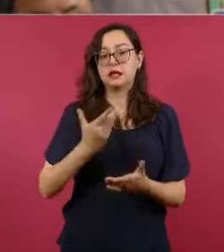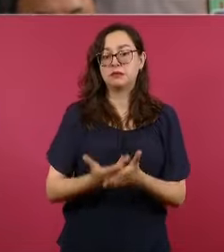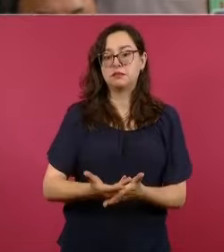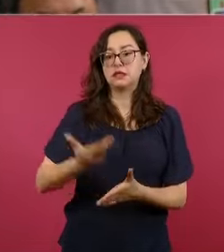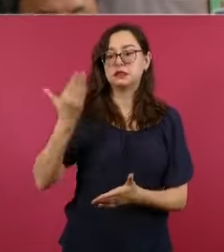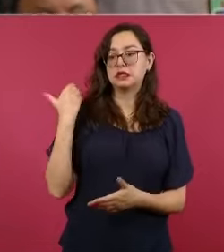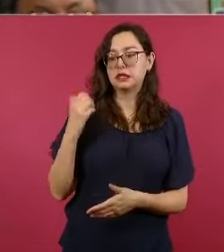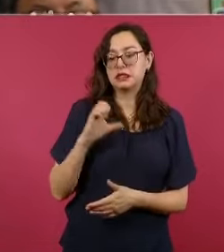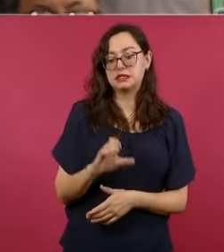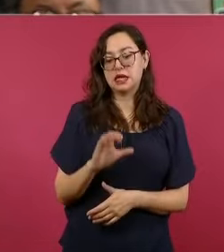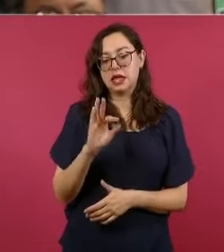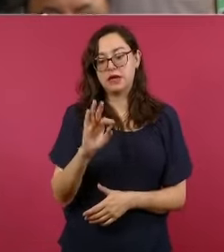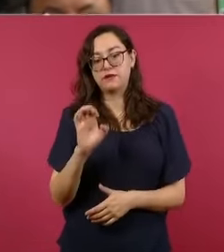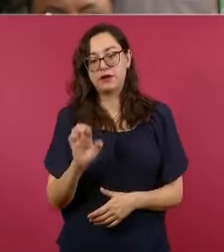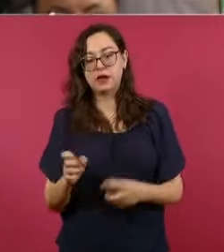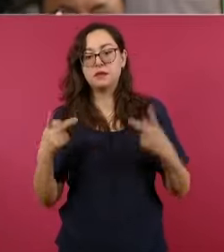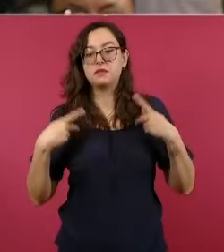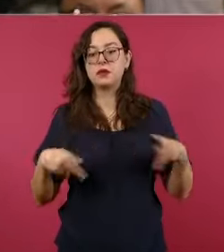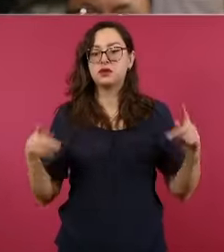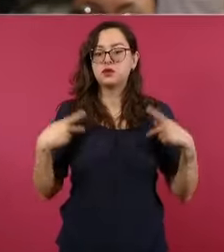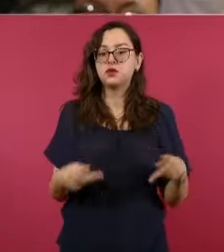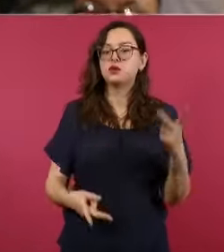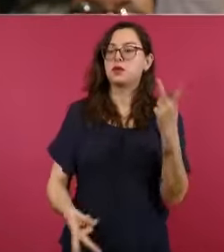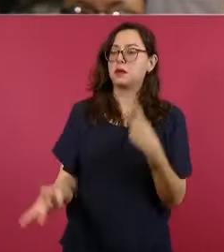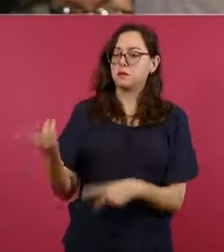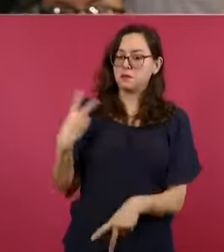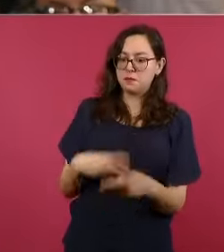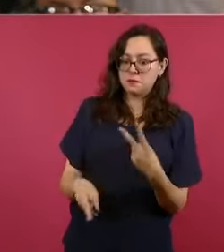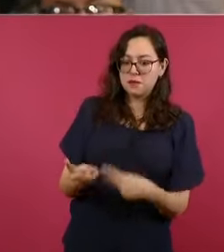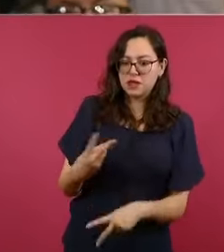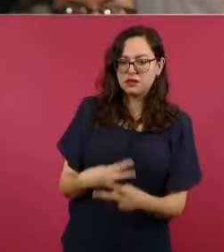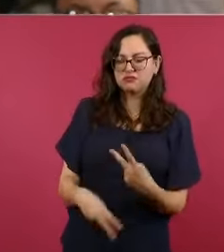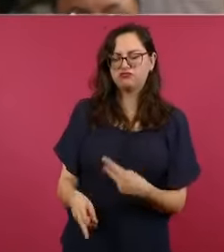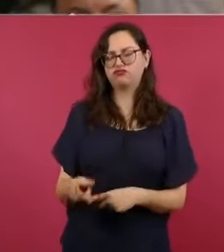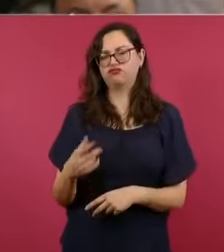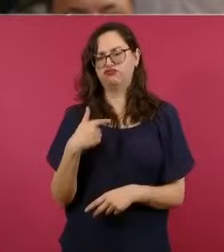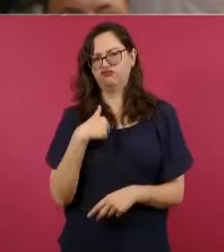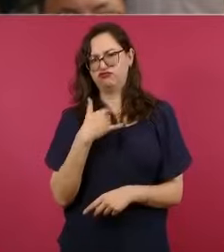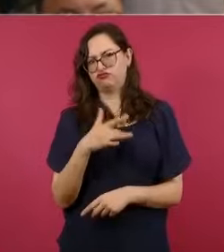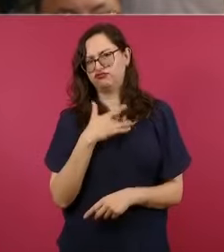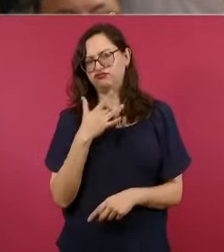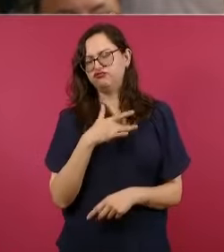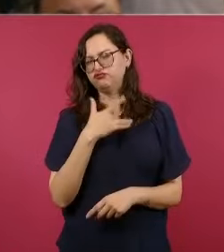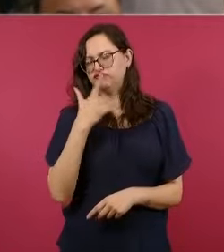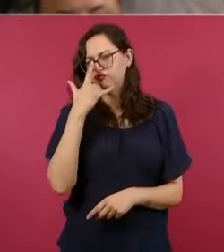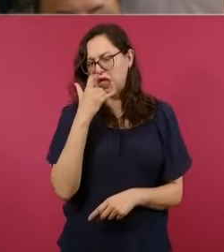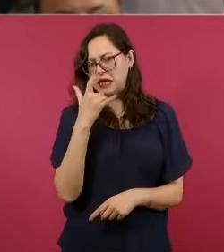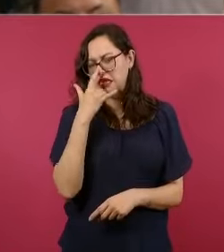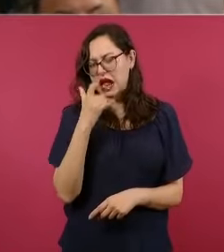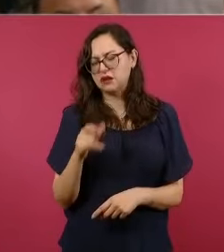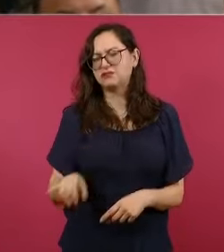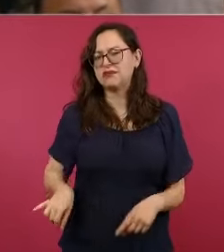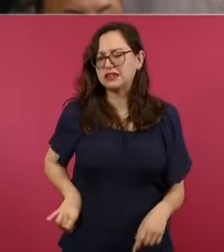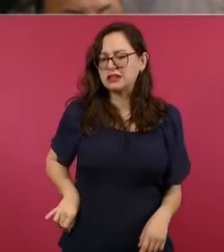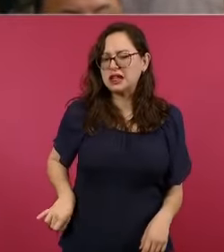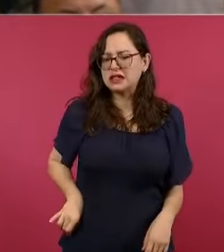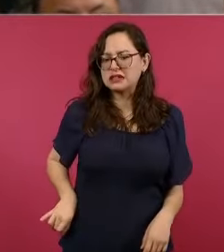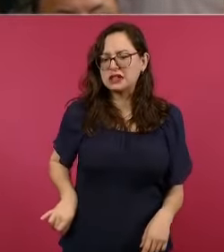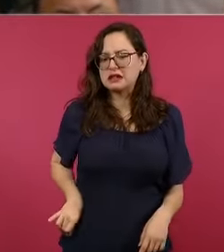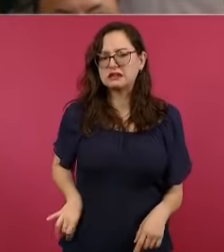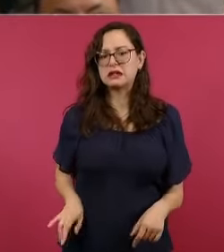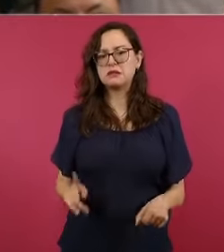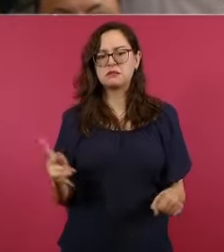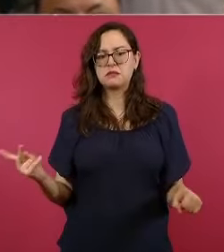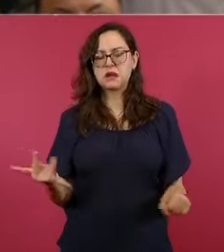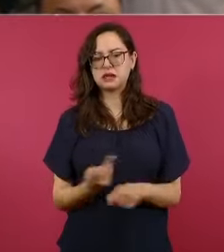atención que en su propuesta Y en todo lo que estaban invirtiendo no vinieran